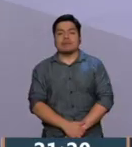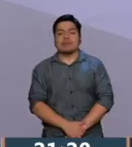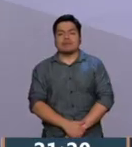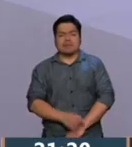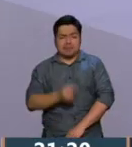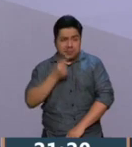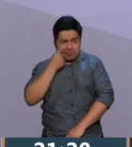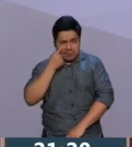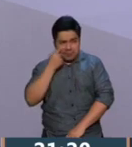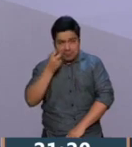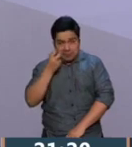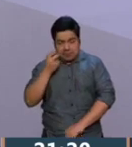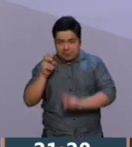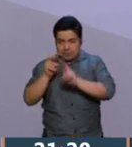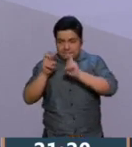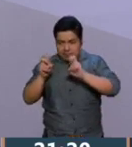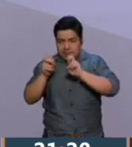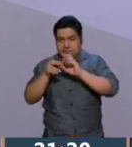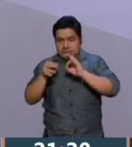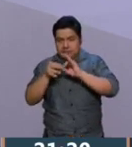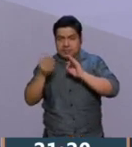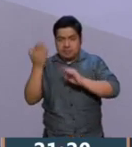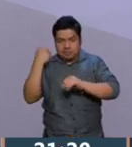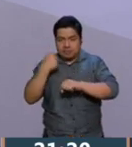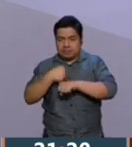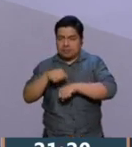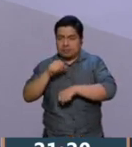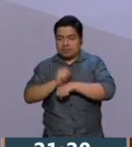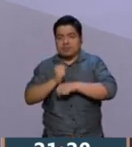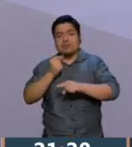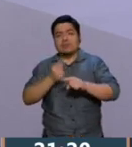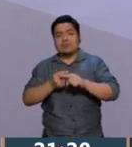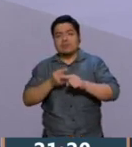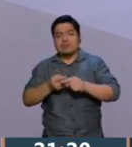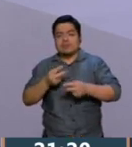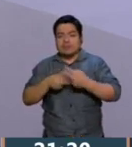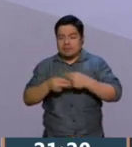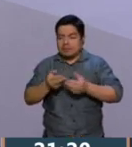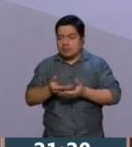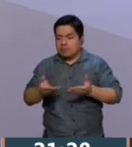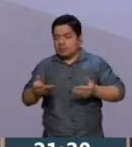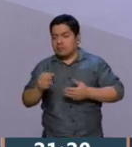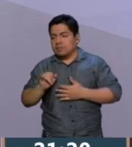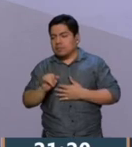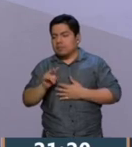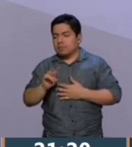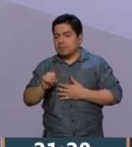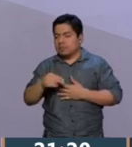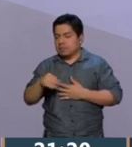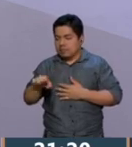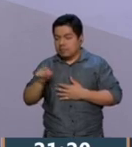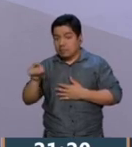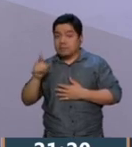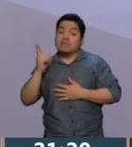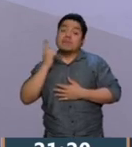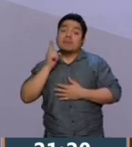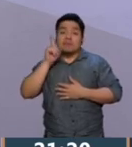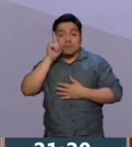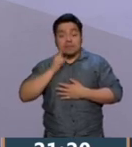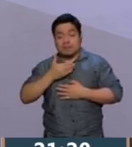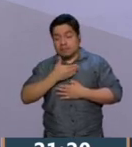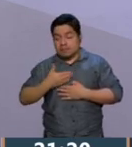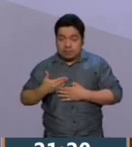Y mire, para hablar sobre este tema, la semana pasada estuvo con nosotros y con nosotras Ivonne Cisneros. Ella es diputada presidenta